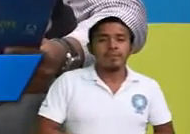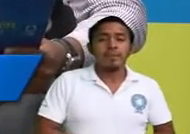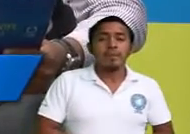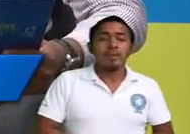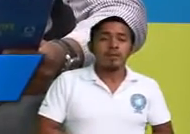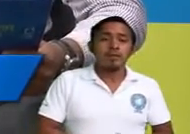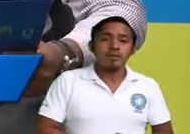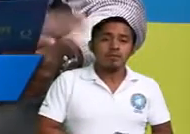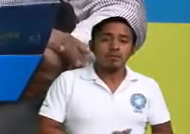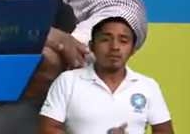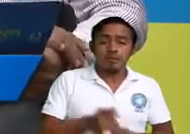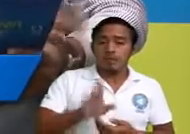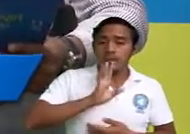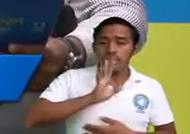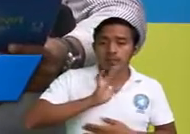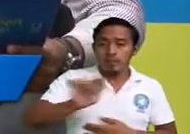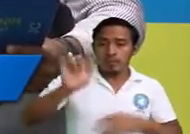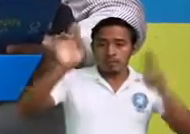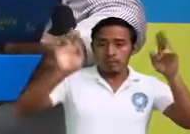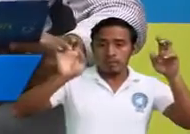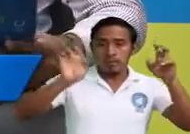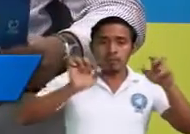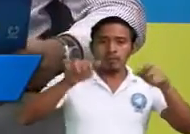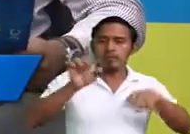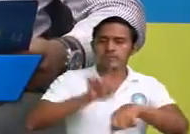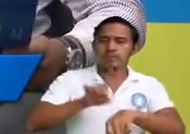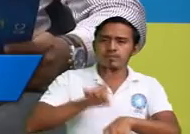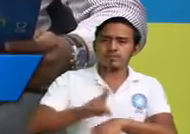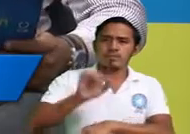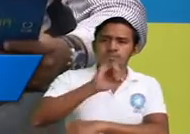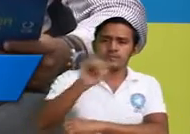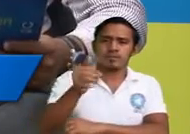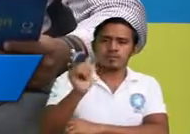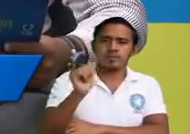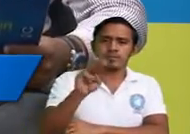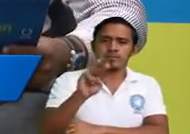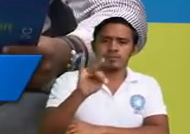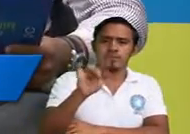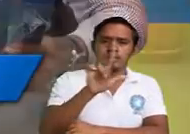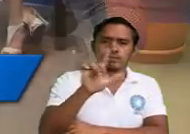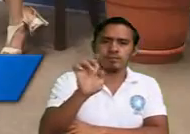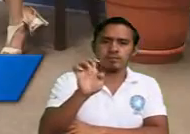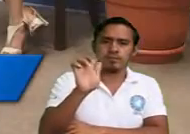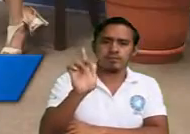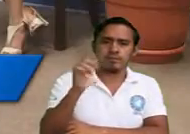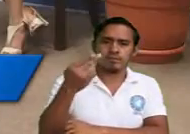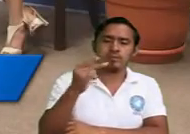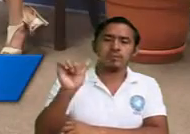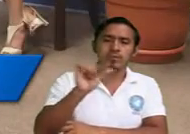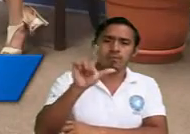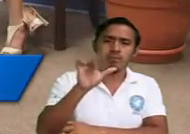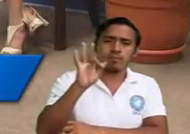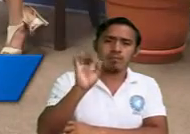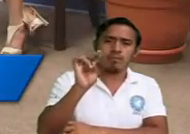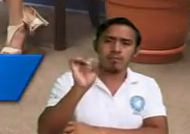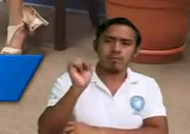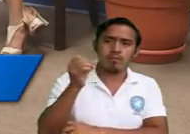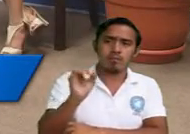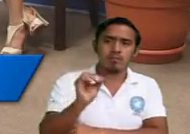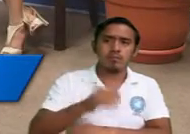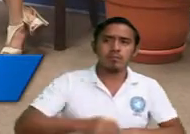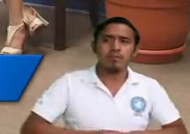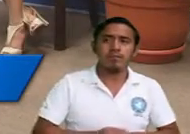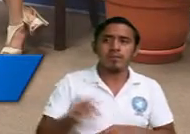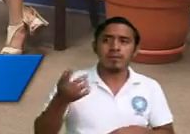Para hablar de este tema tenemos a la doctora Yamile Alfonso, quien es ginecoobstetra del Hospital